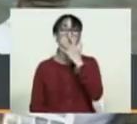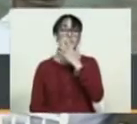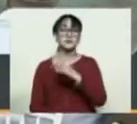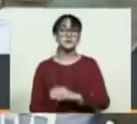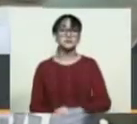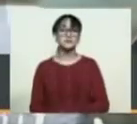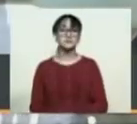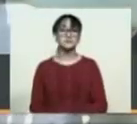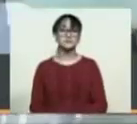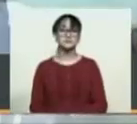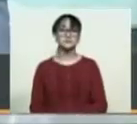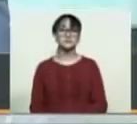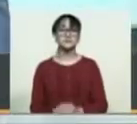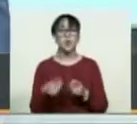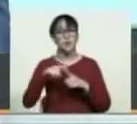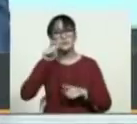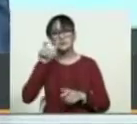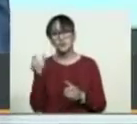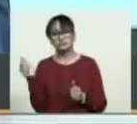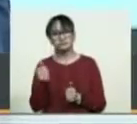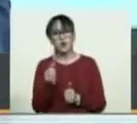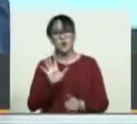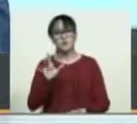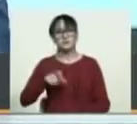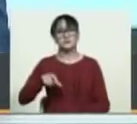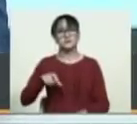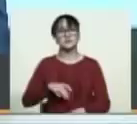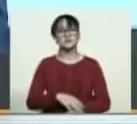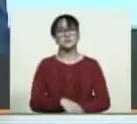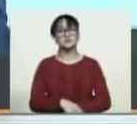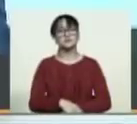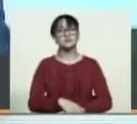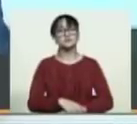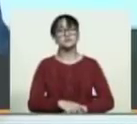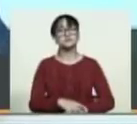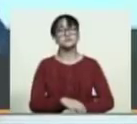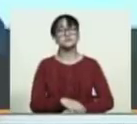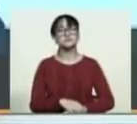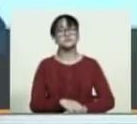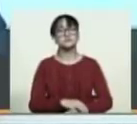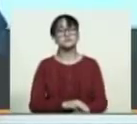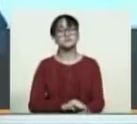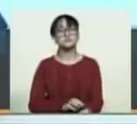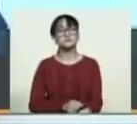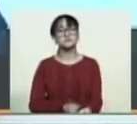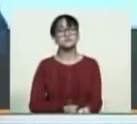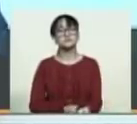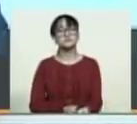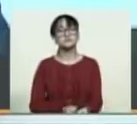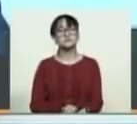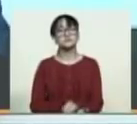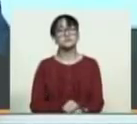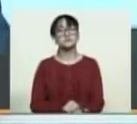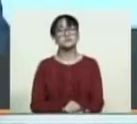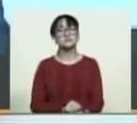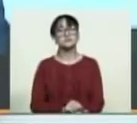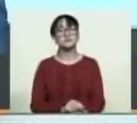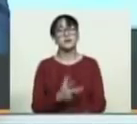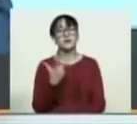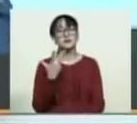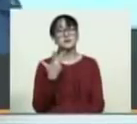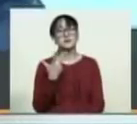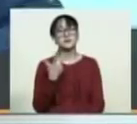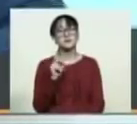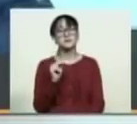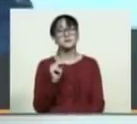como es la oligarquía. Son los más enchufados de todos, la derecha enchufada, quedaron enchufaditos, mire, y el 20 le metemos